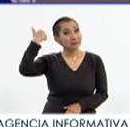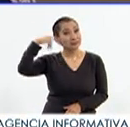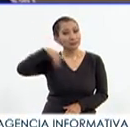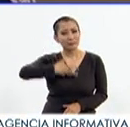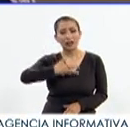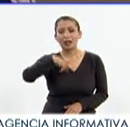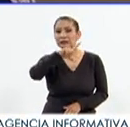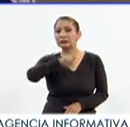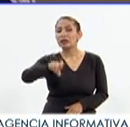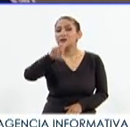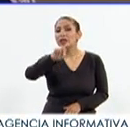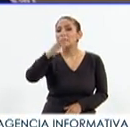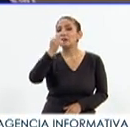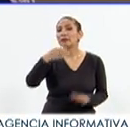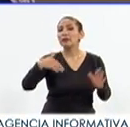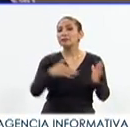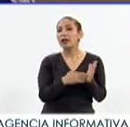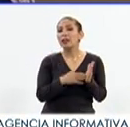teníamos